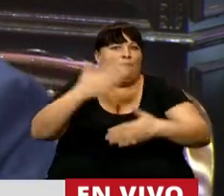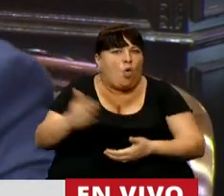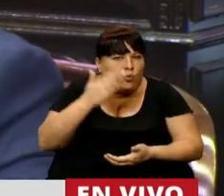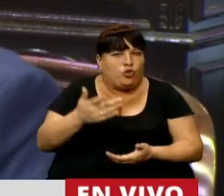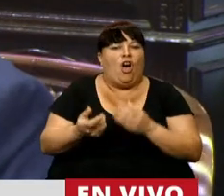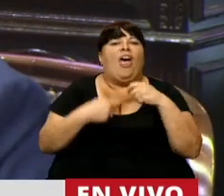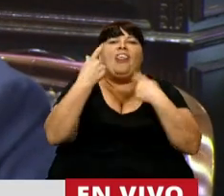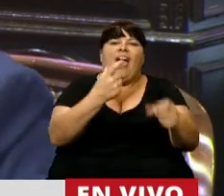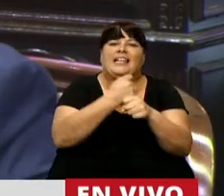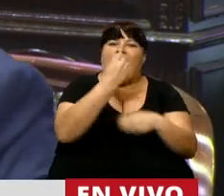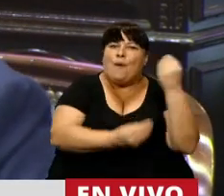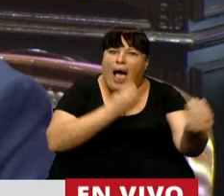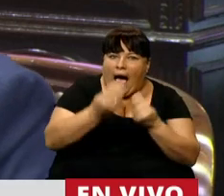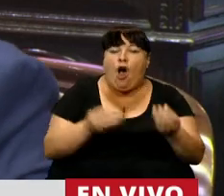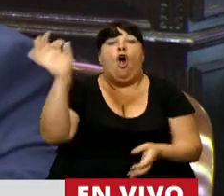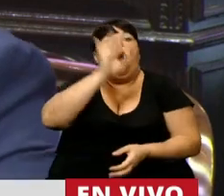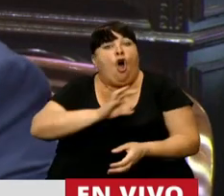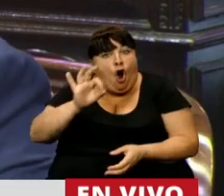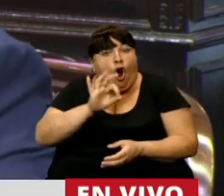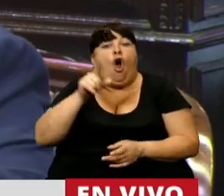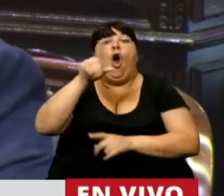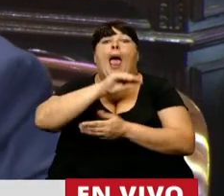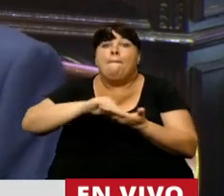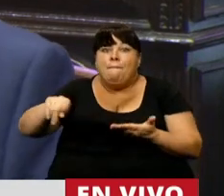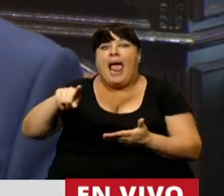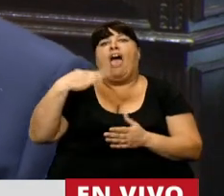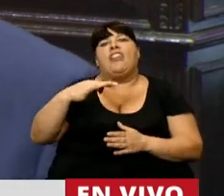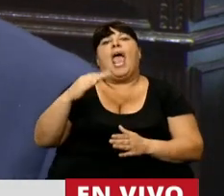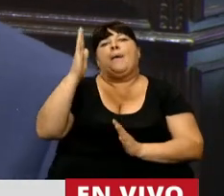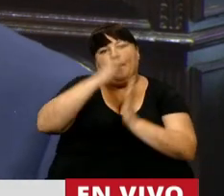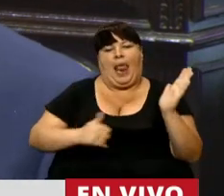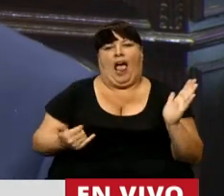que creen trabajo o que registren a personal no